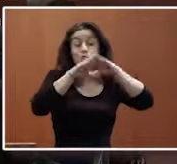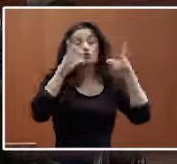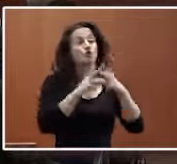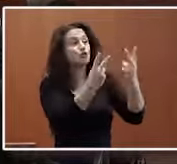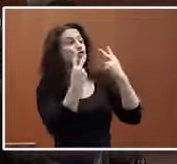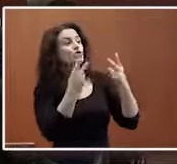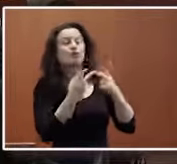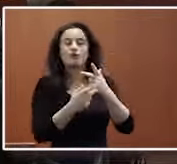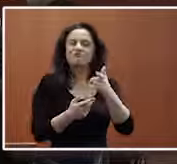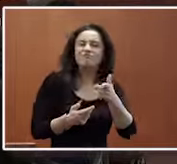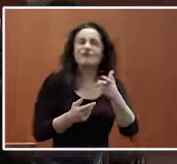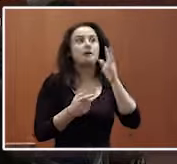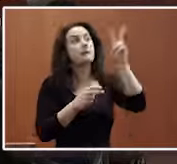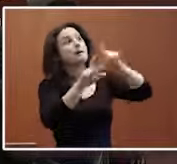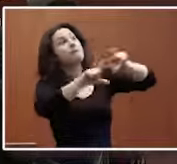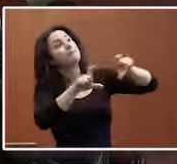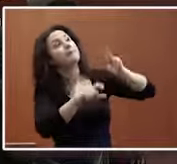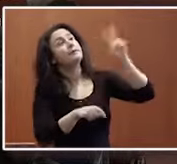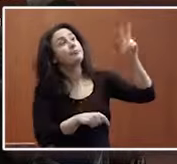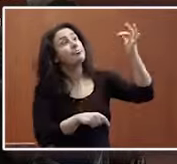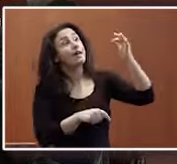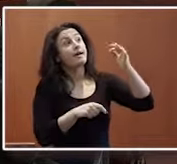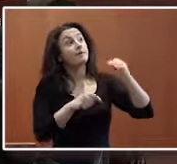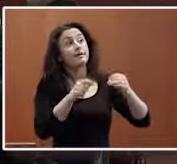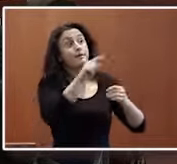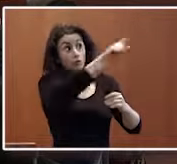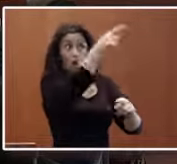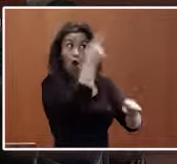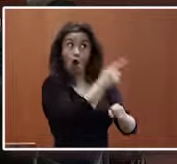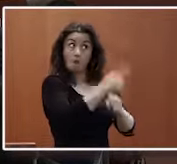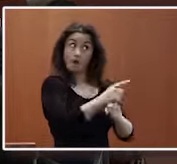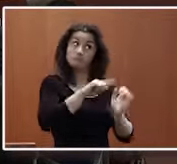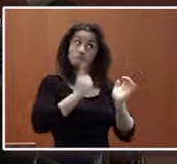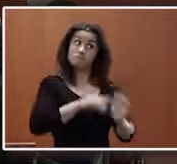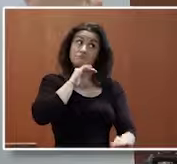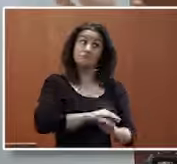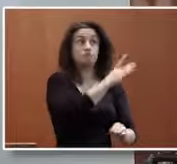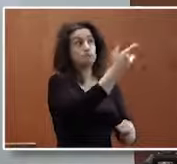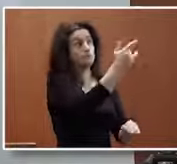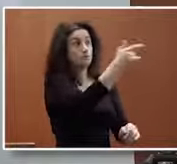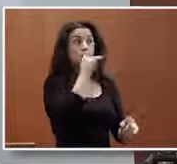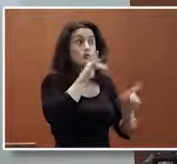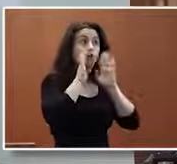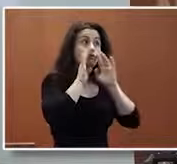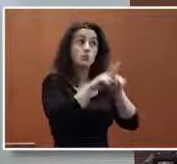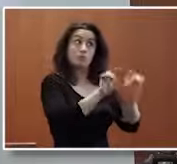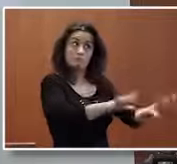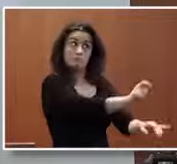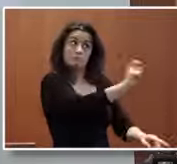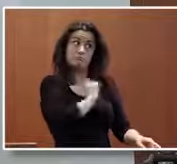y en el mundo de social se ve a la empresa como alguien que me tiene que dar un dinero que tiene la obligación de dármela porque tiene que purgar por sus penas verdad pero que además